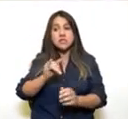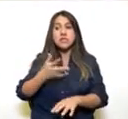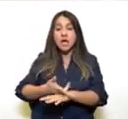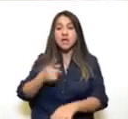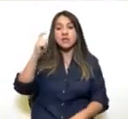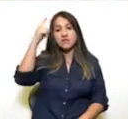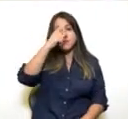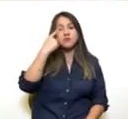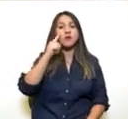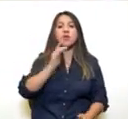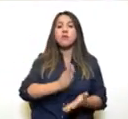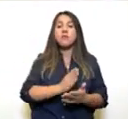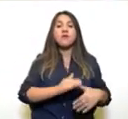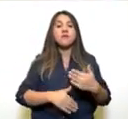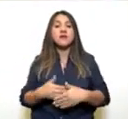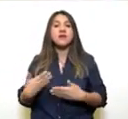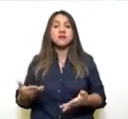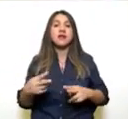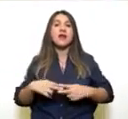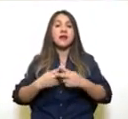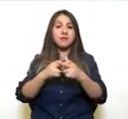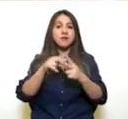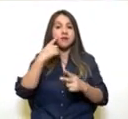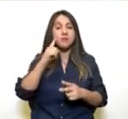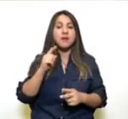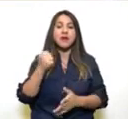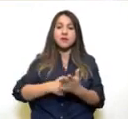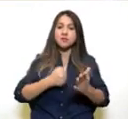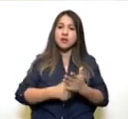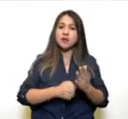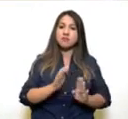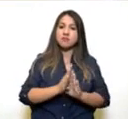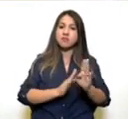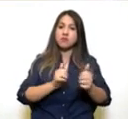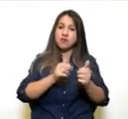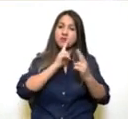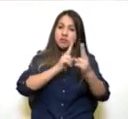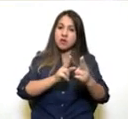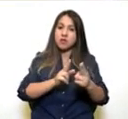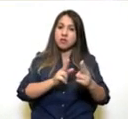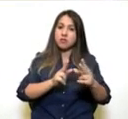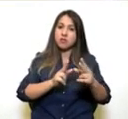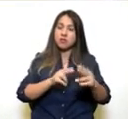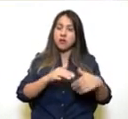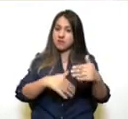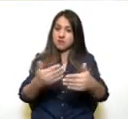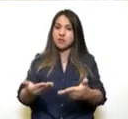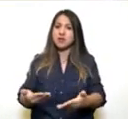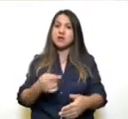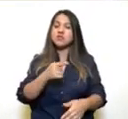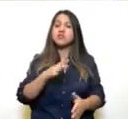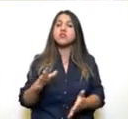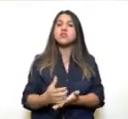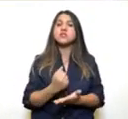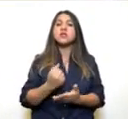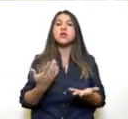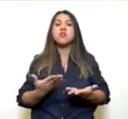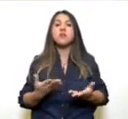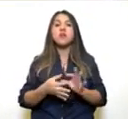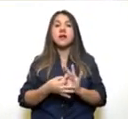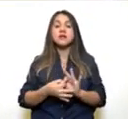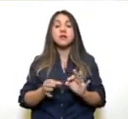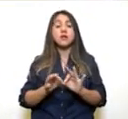avanzar en darle herramientas a la gente para salir adelante y eso se consigue a través de la